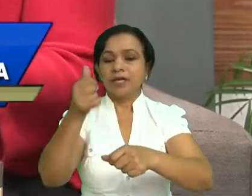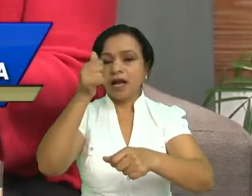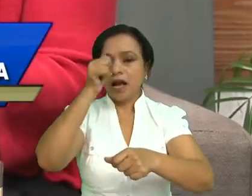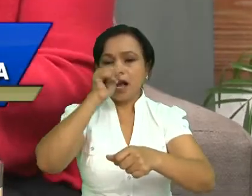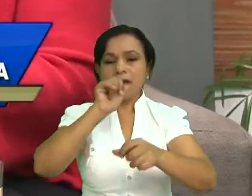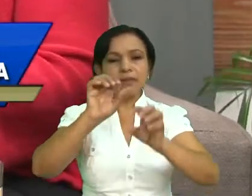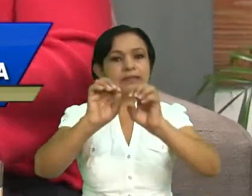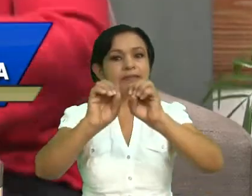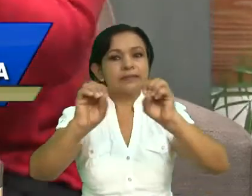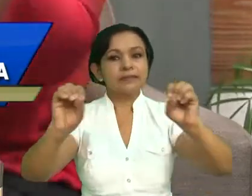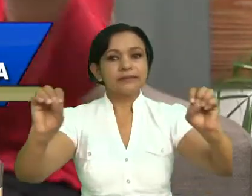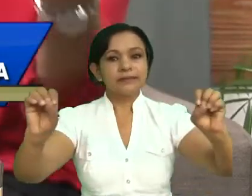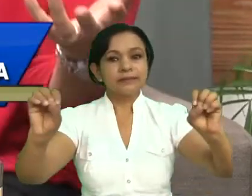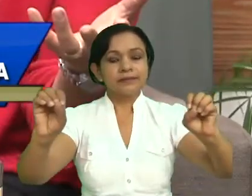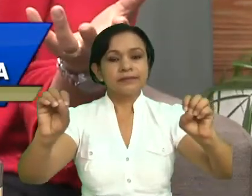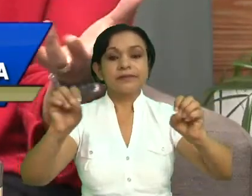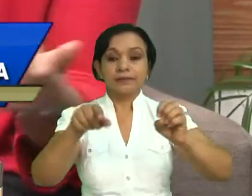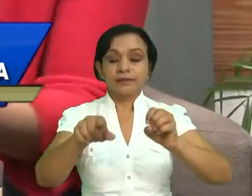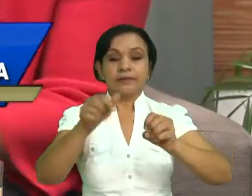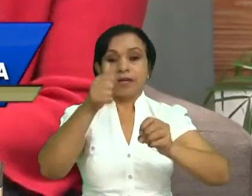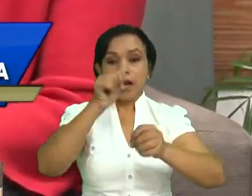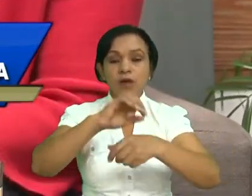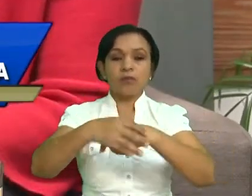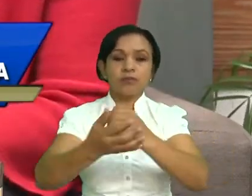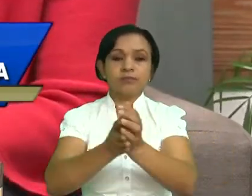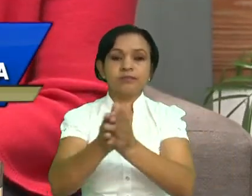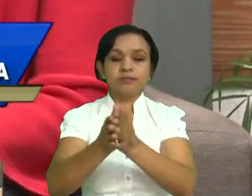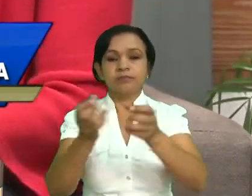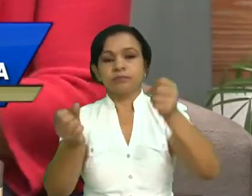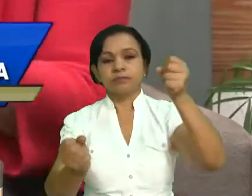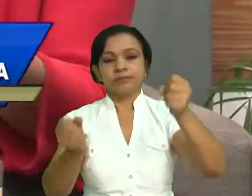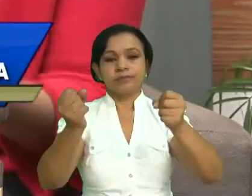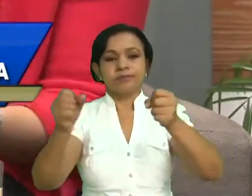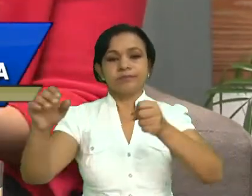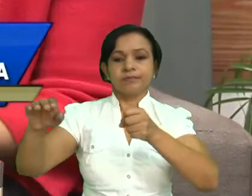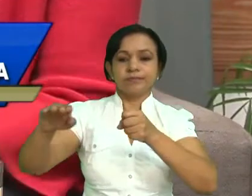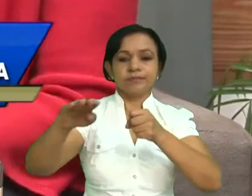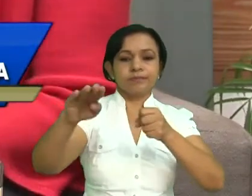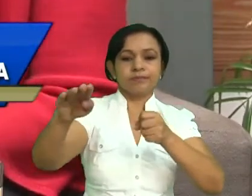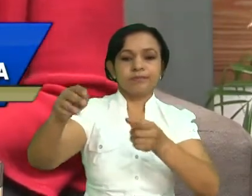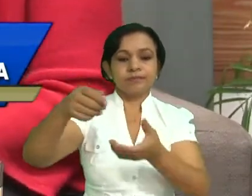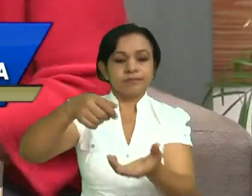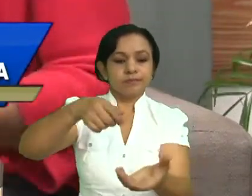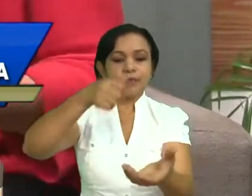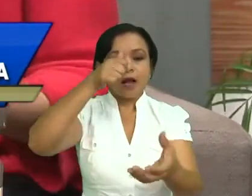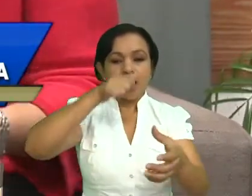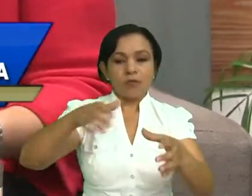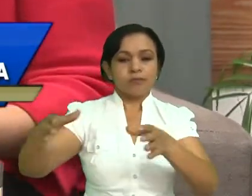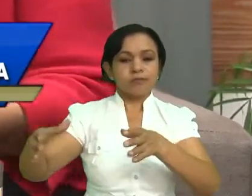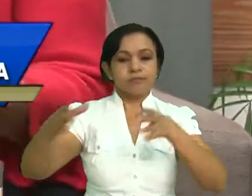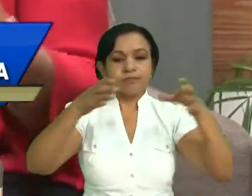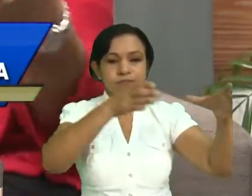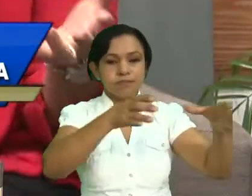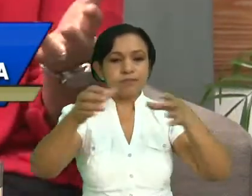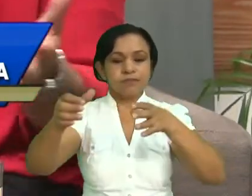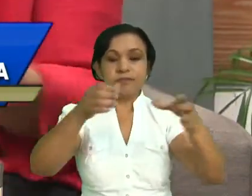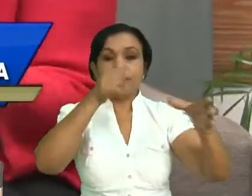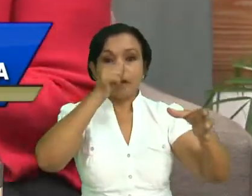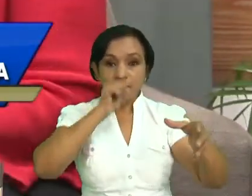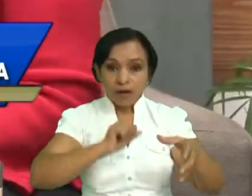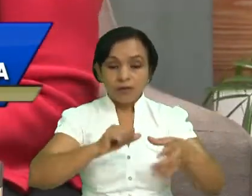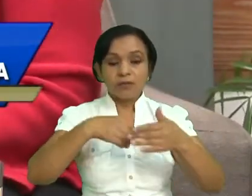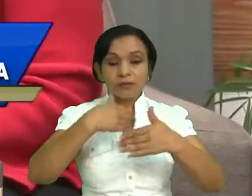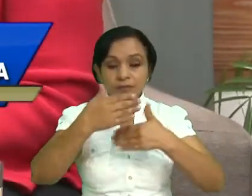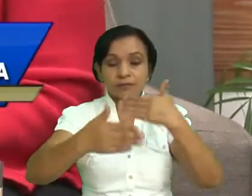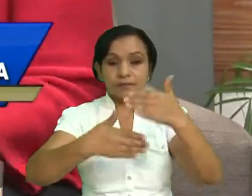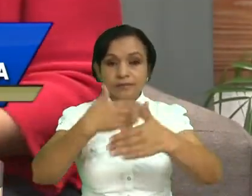pero nosotros ¿qué hacemos? Abastecemos con pipas de agua, para que a las familias no le falte. Esa es una forma, y lo hemos venido